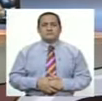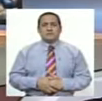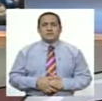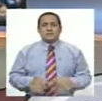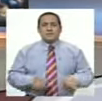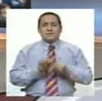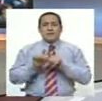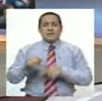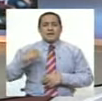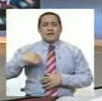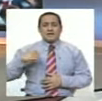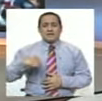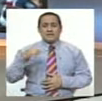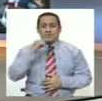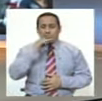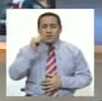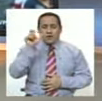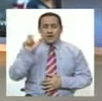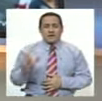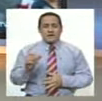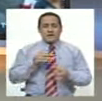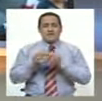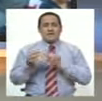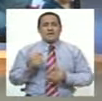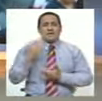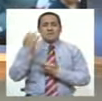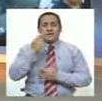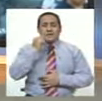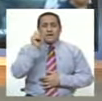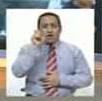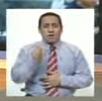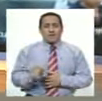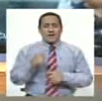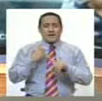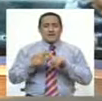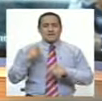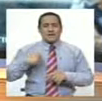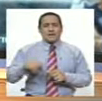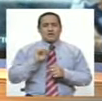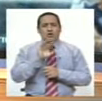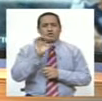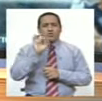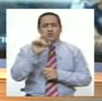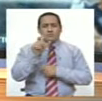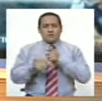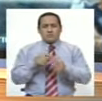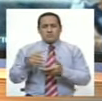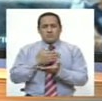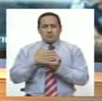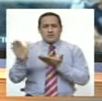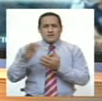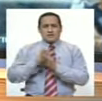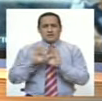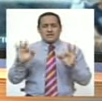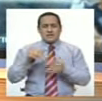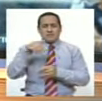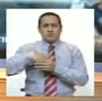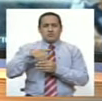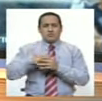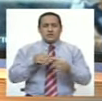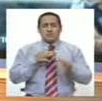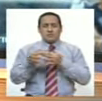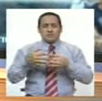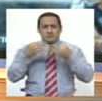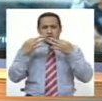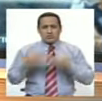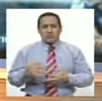Mientras la alcaldesa de Lima, Susana Villarán, dijo que espera que ni Castañeda Locio ni ningún otro contendiente sea excluido de la carrera electoral y dijo estar segura